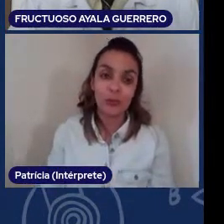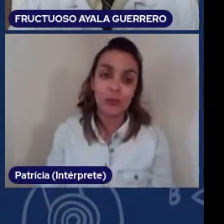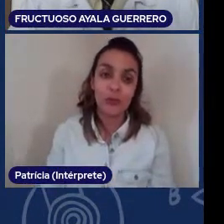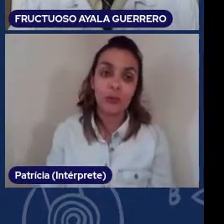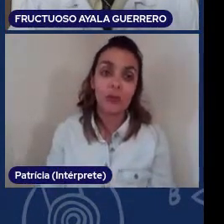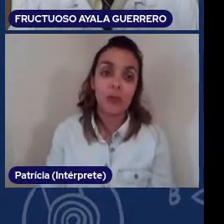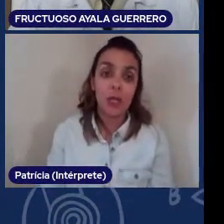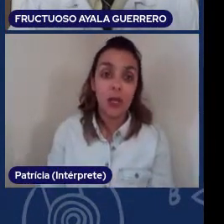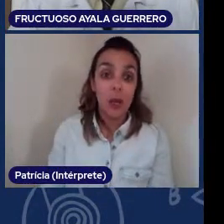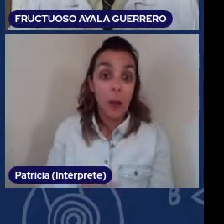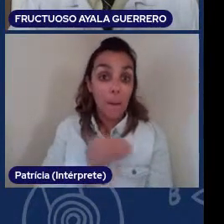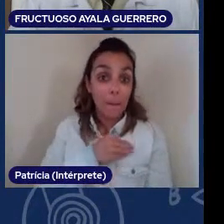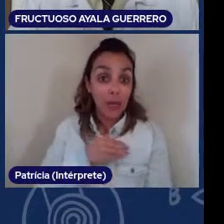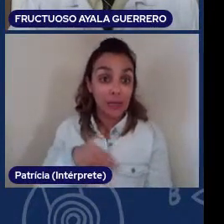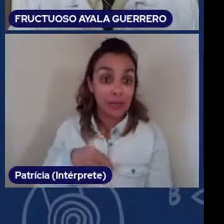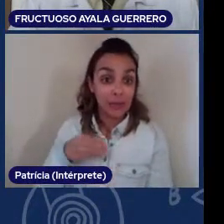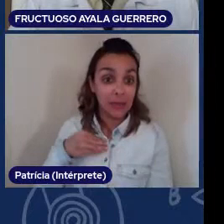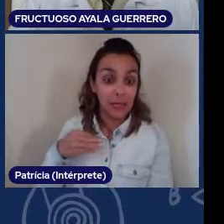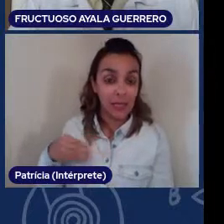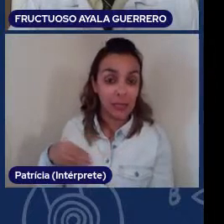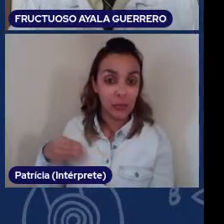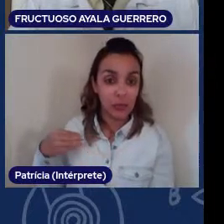seguimos, y ahí ven ya a un